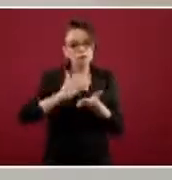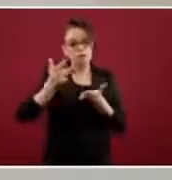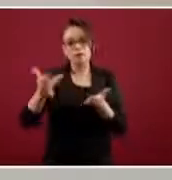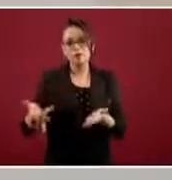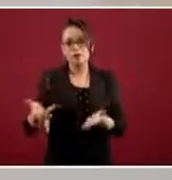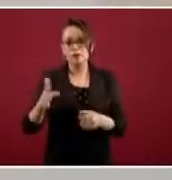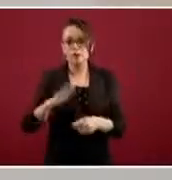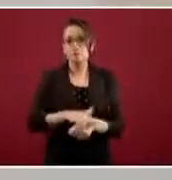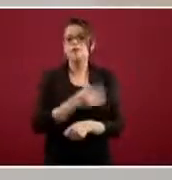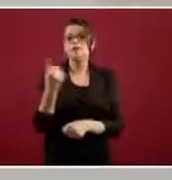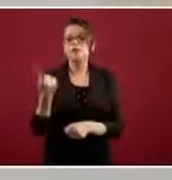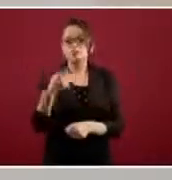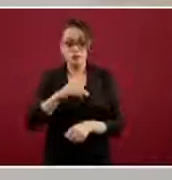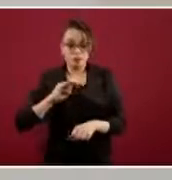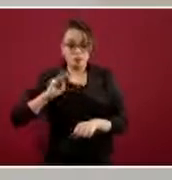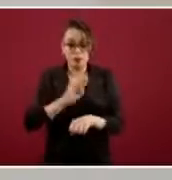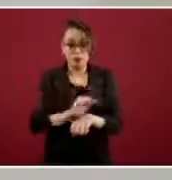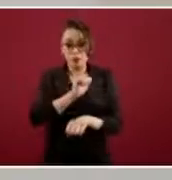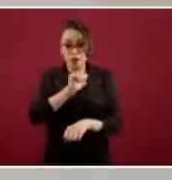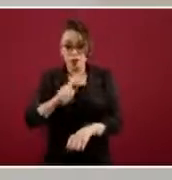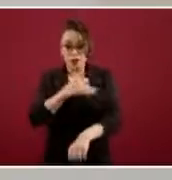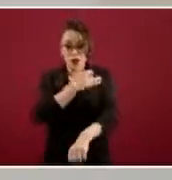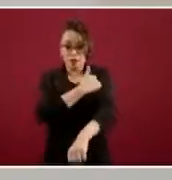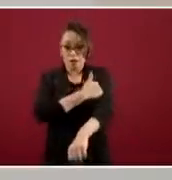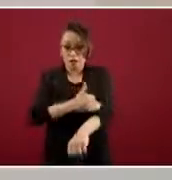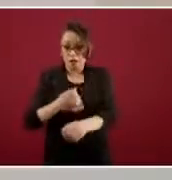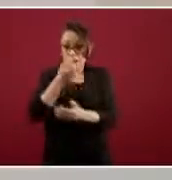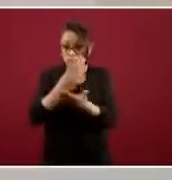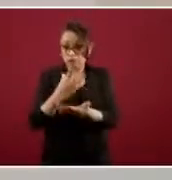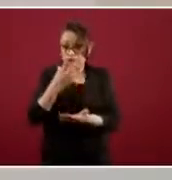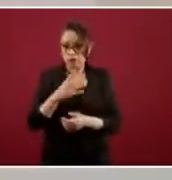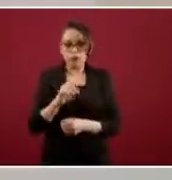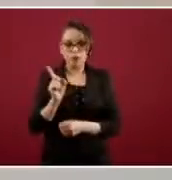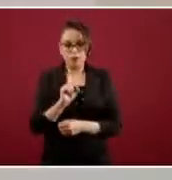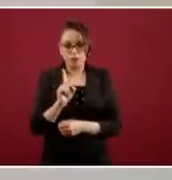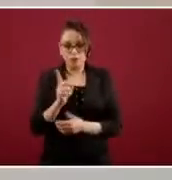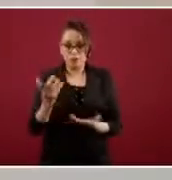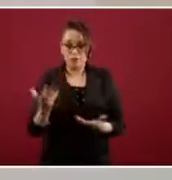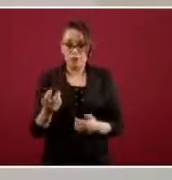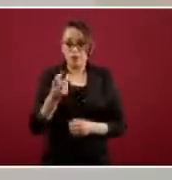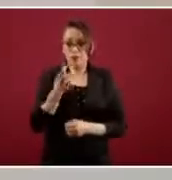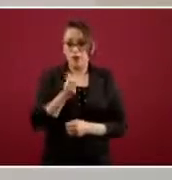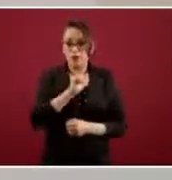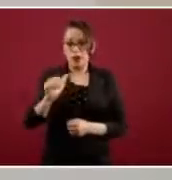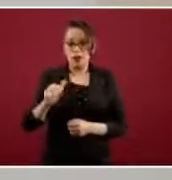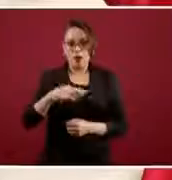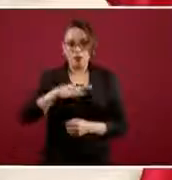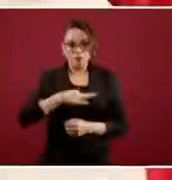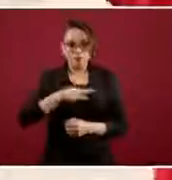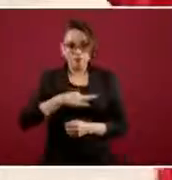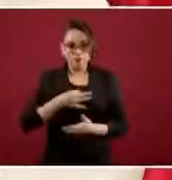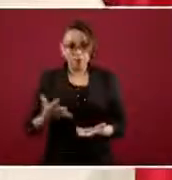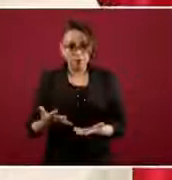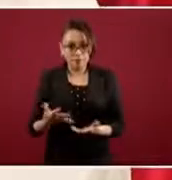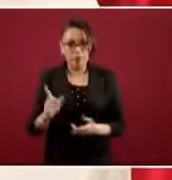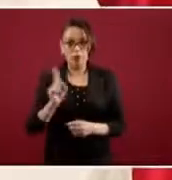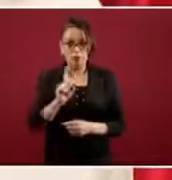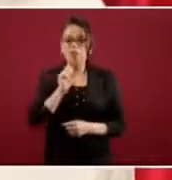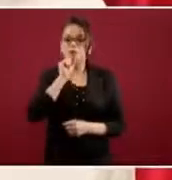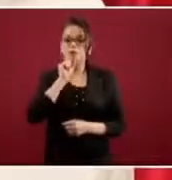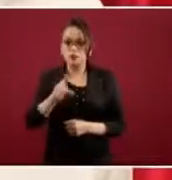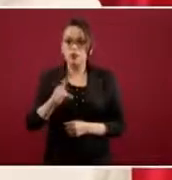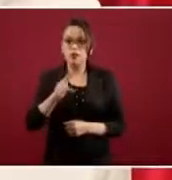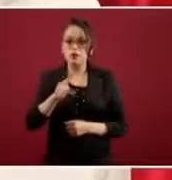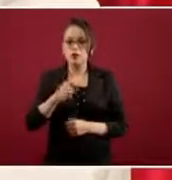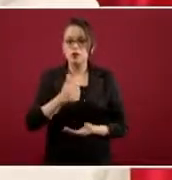defender no solo a su familia de un fenómeno como este, de una infección, sino contribuir al bienestar de todas